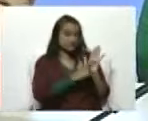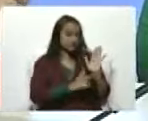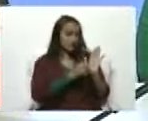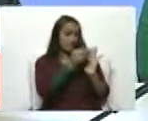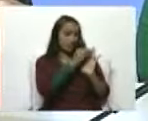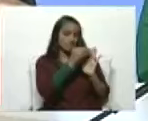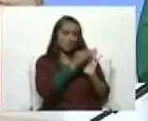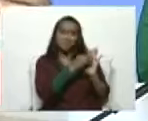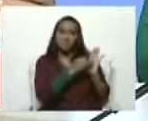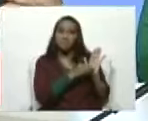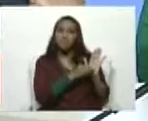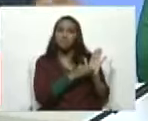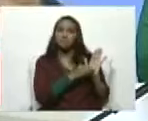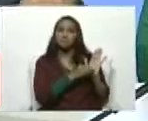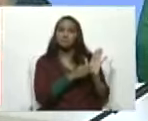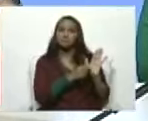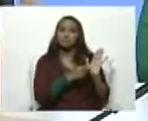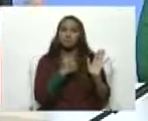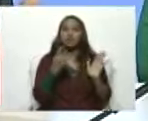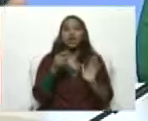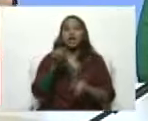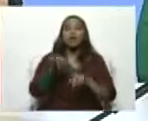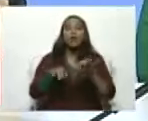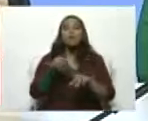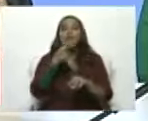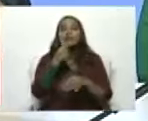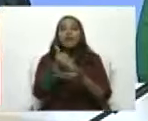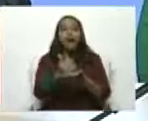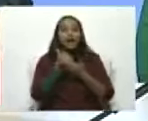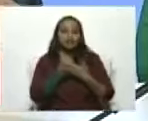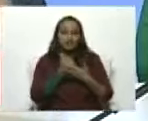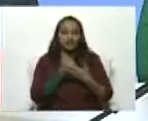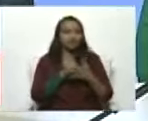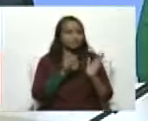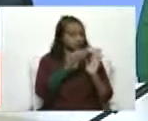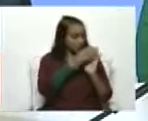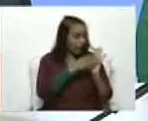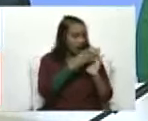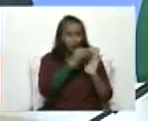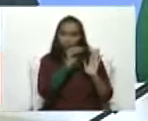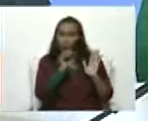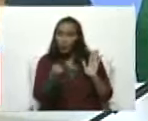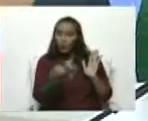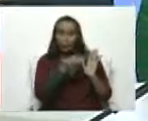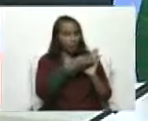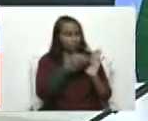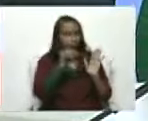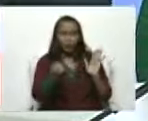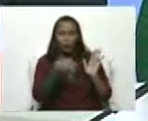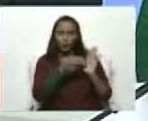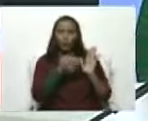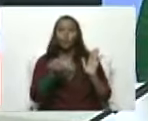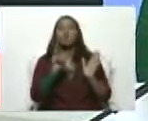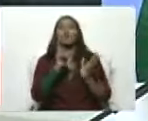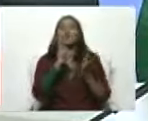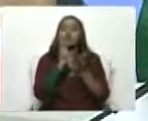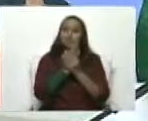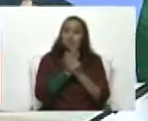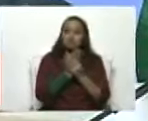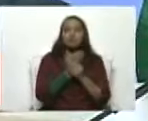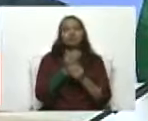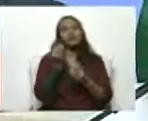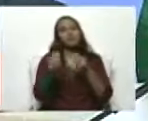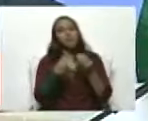Sí, eso no es... La computadora lo que está es facilitando. El tema digital lo que hace es facilitar el registro, facilitar el